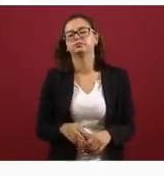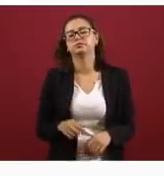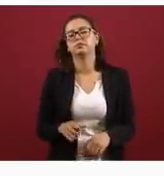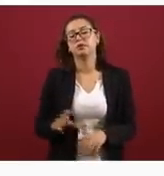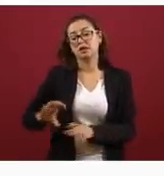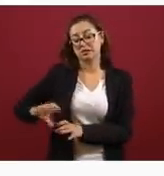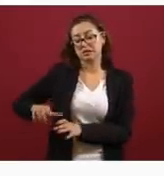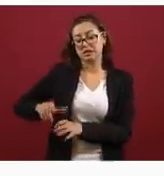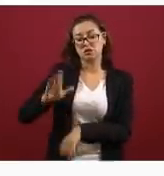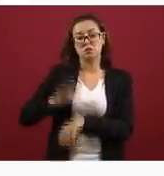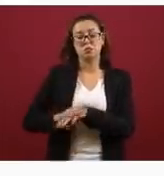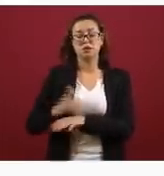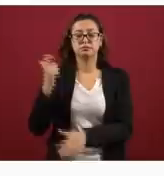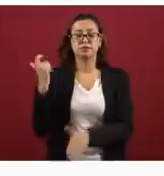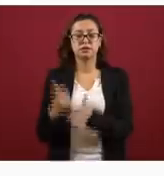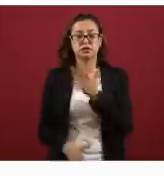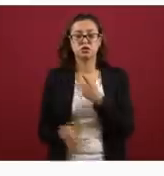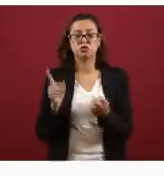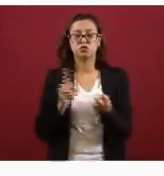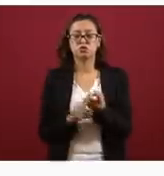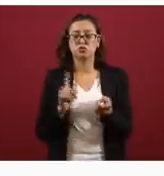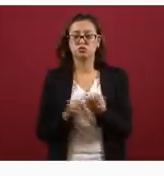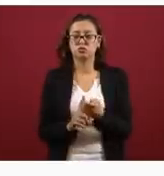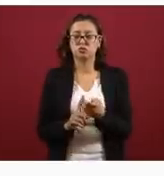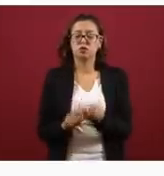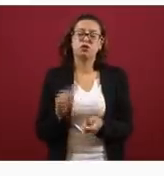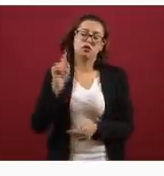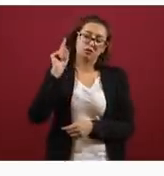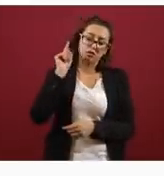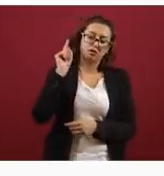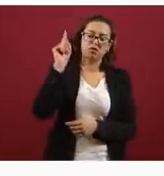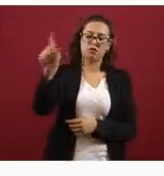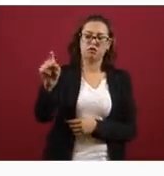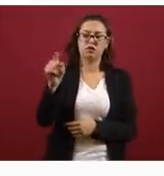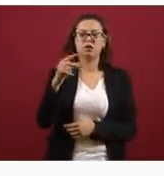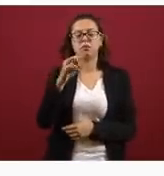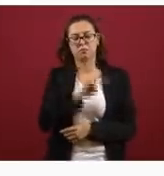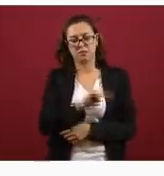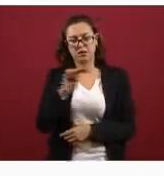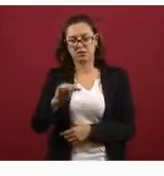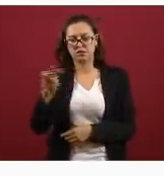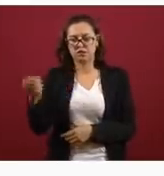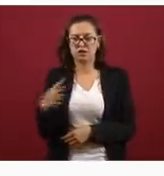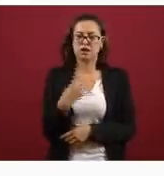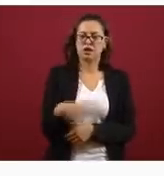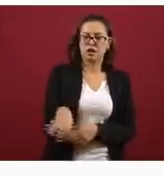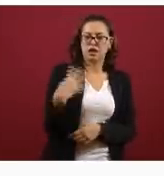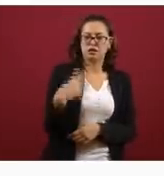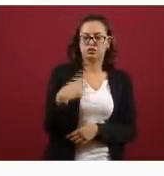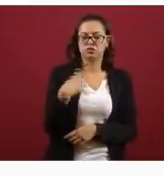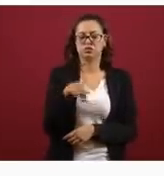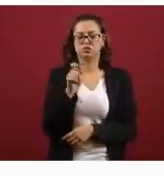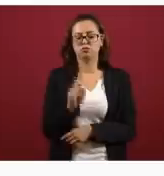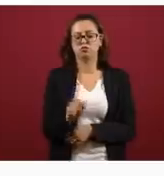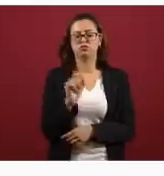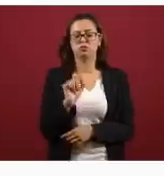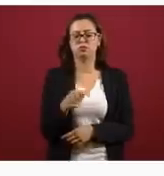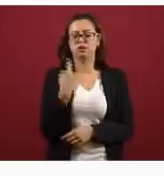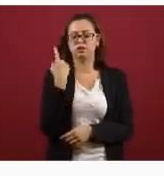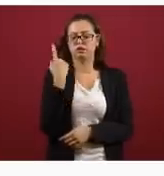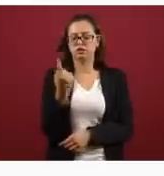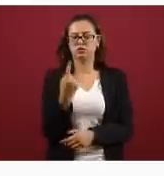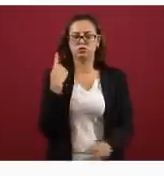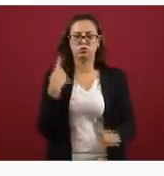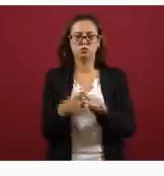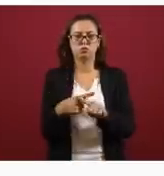cilindros más económicos los encontramos en Servigas, Tarímbaro, Michoacán, a 14 pesos con 21 centavos por